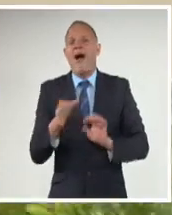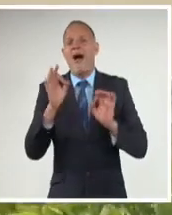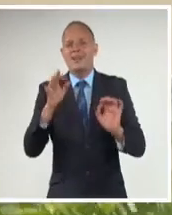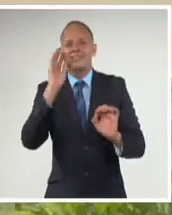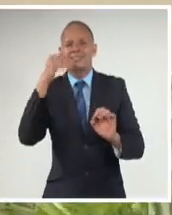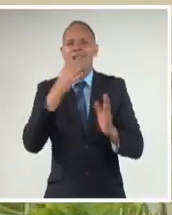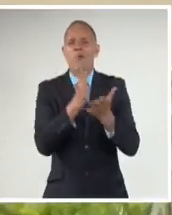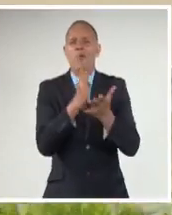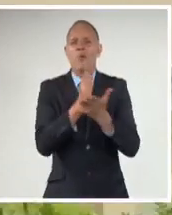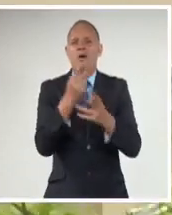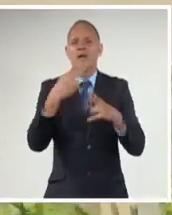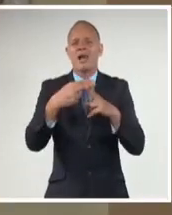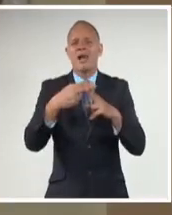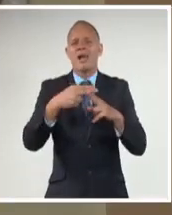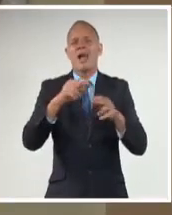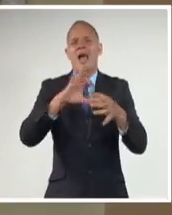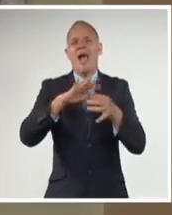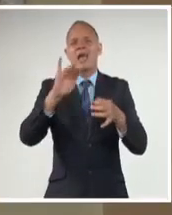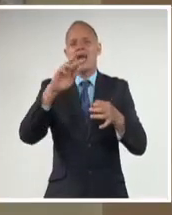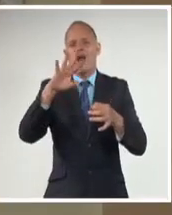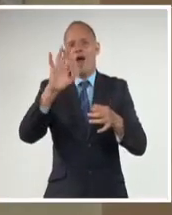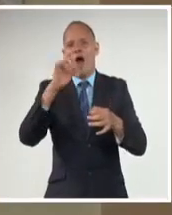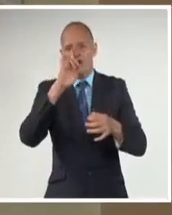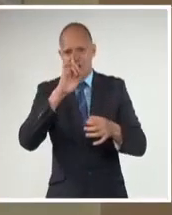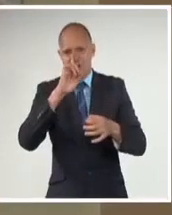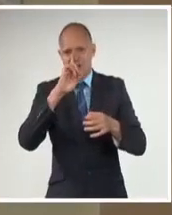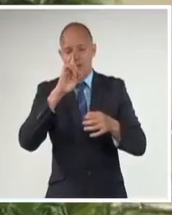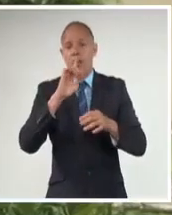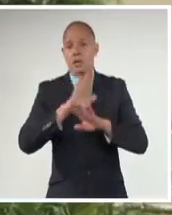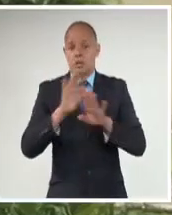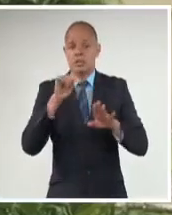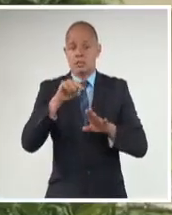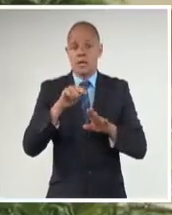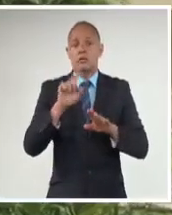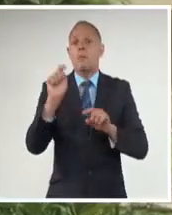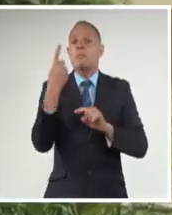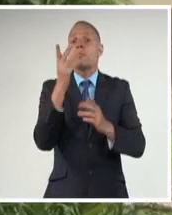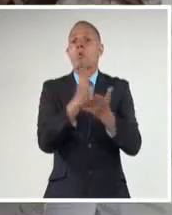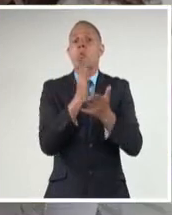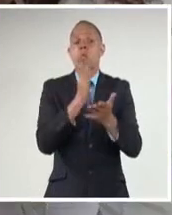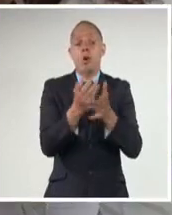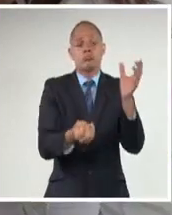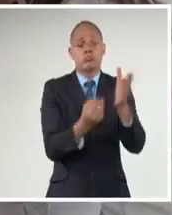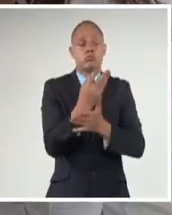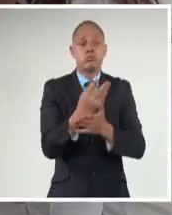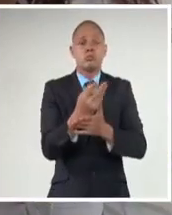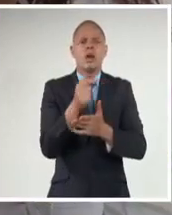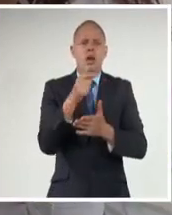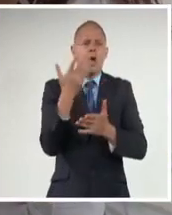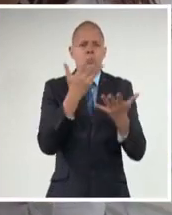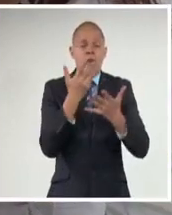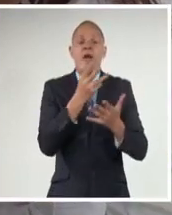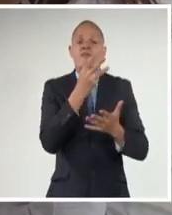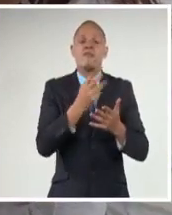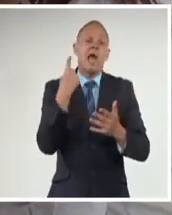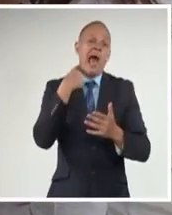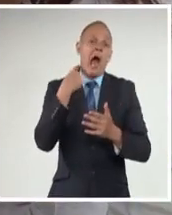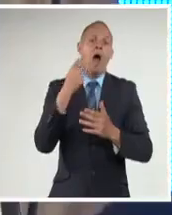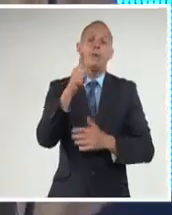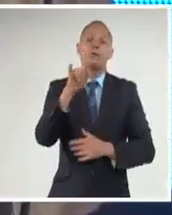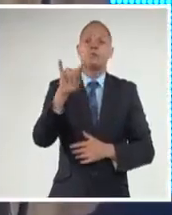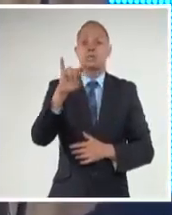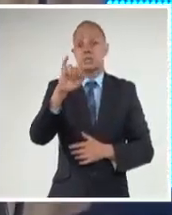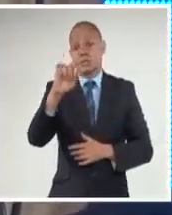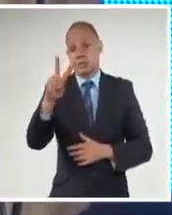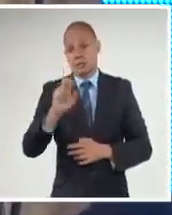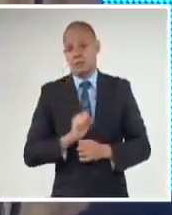Girón, la primera escuela de medicina revolucionaria inaugurada por Fidel el 17 de octubre de 1962.